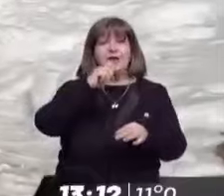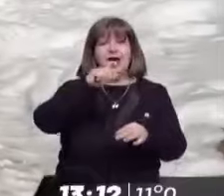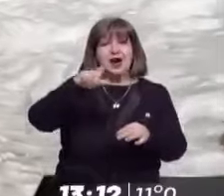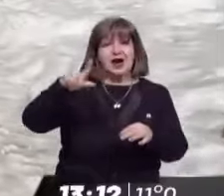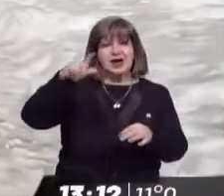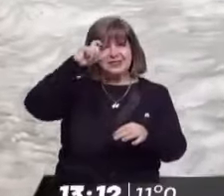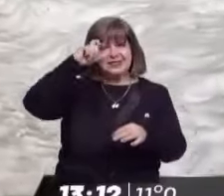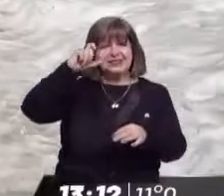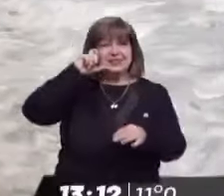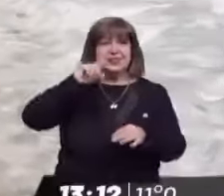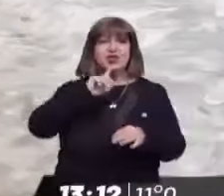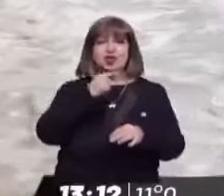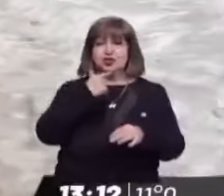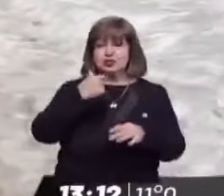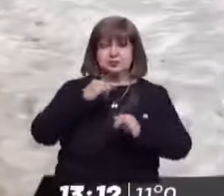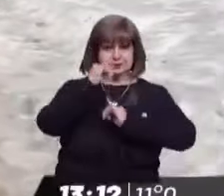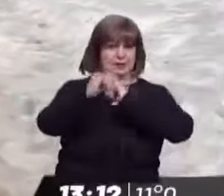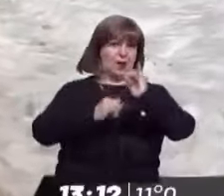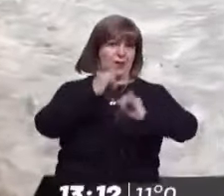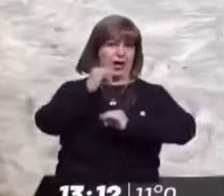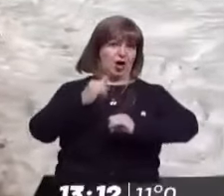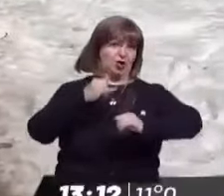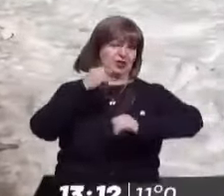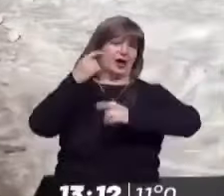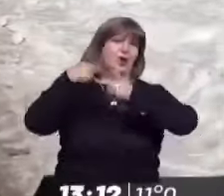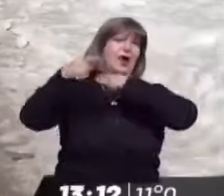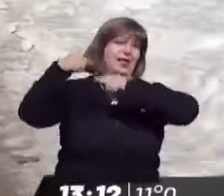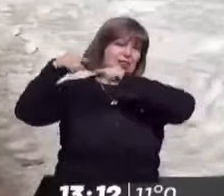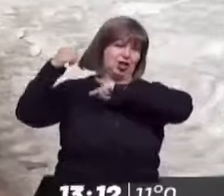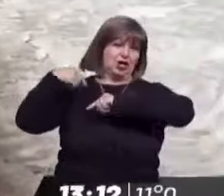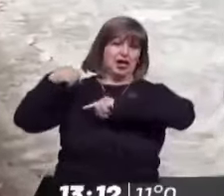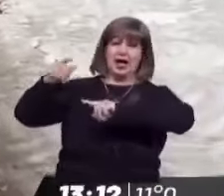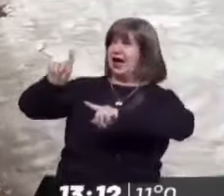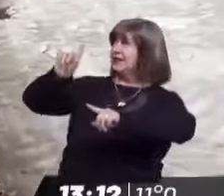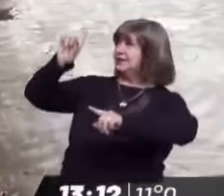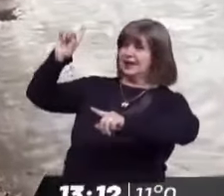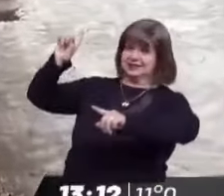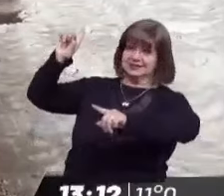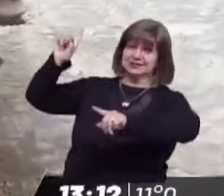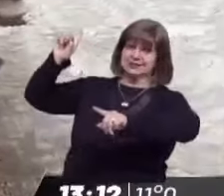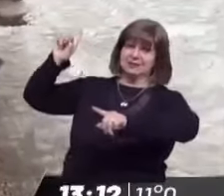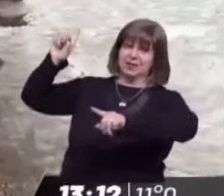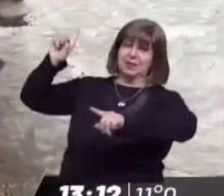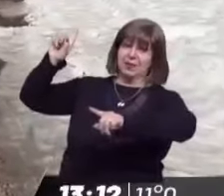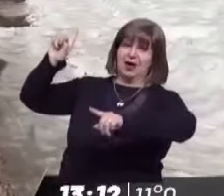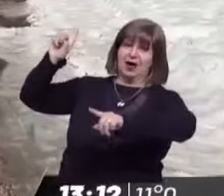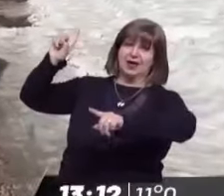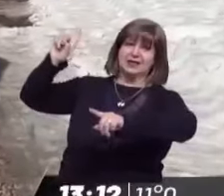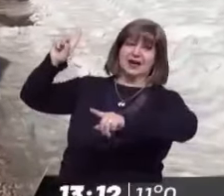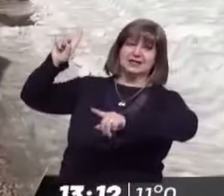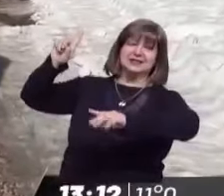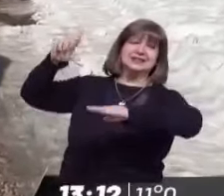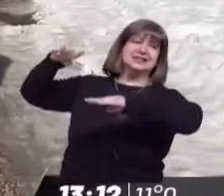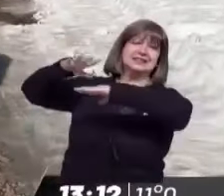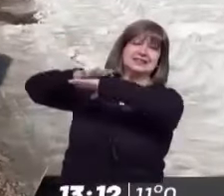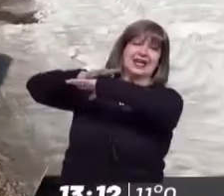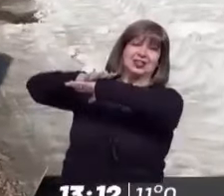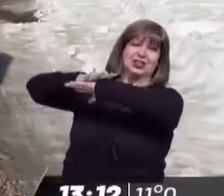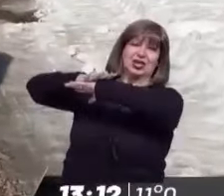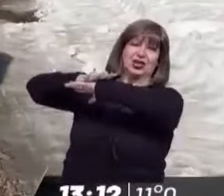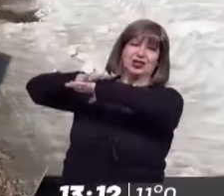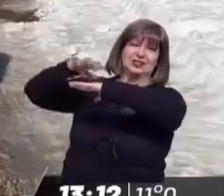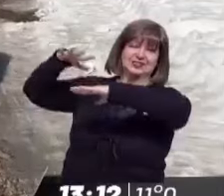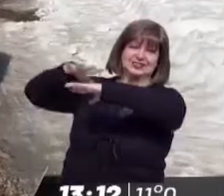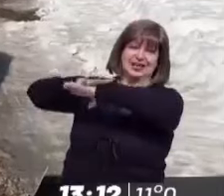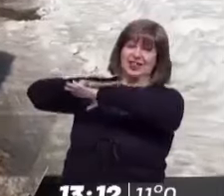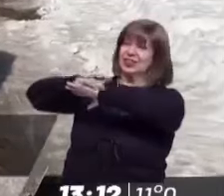estamos, a contarles esta hermosa historia. Detrás mío, como ven, la ciudad, bueno, acá damos al Carrizal, aunque